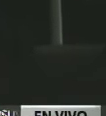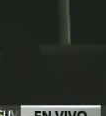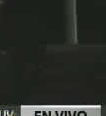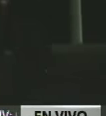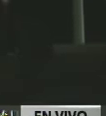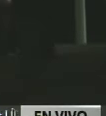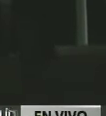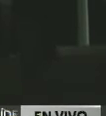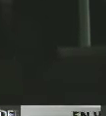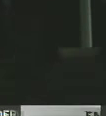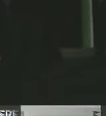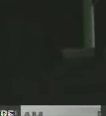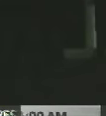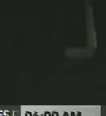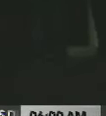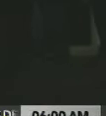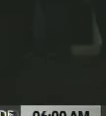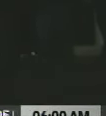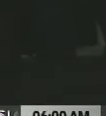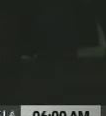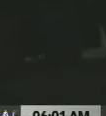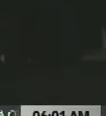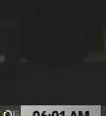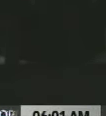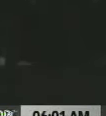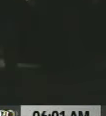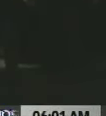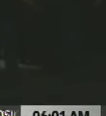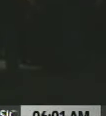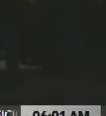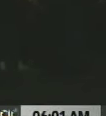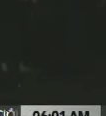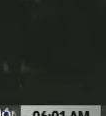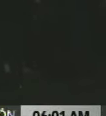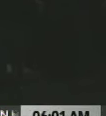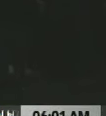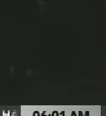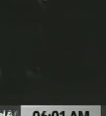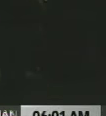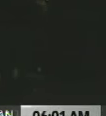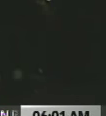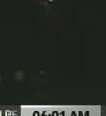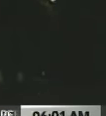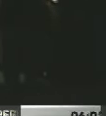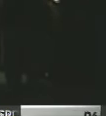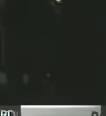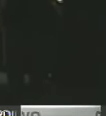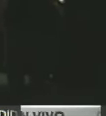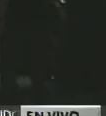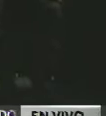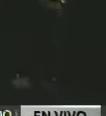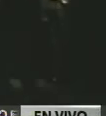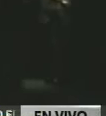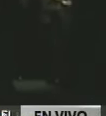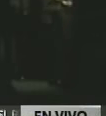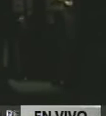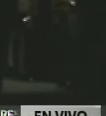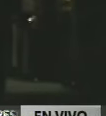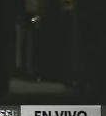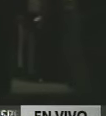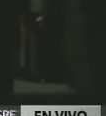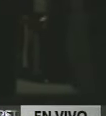sábado, la locución oficial directamente en el Panteón. Luis Reverol Torres, ministro del Poder Popular para Relaciones Interiores,